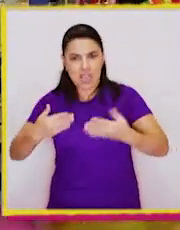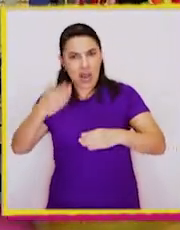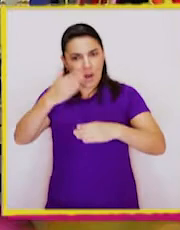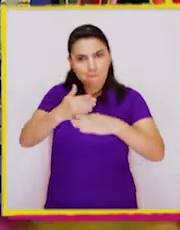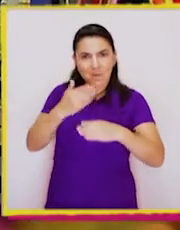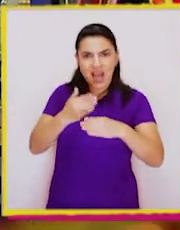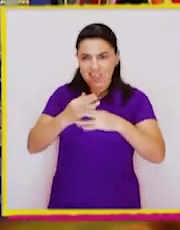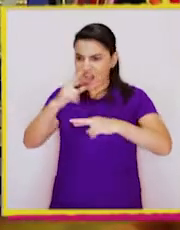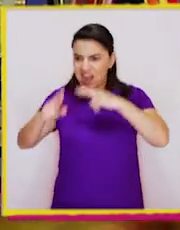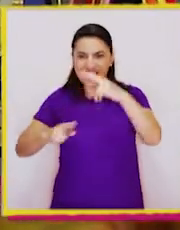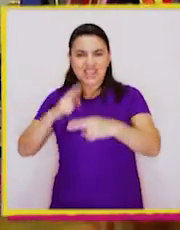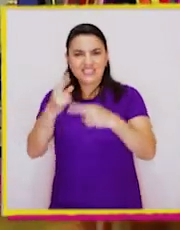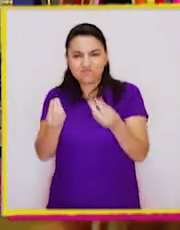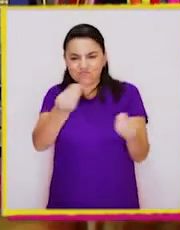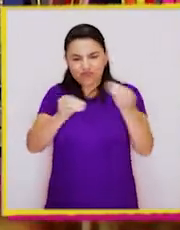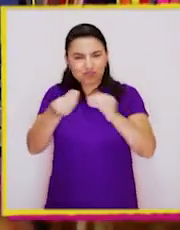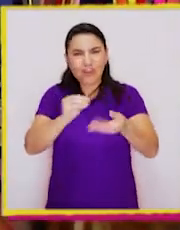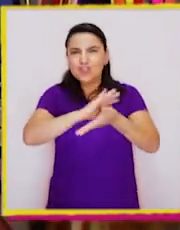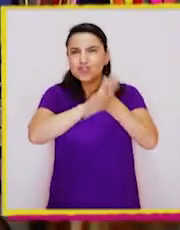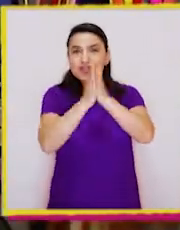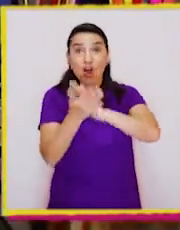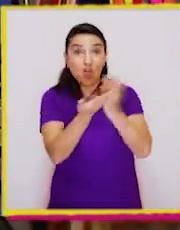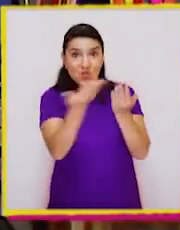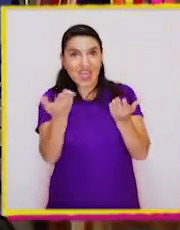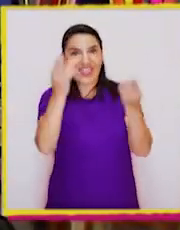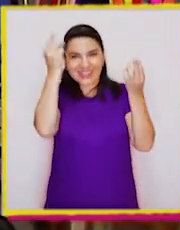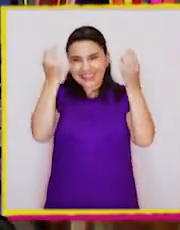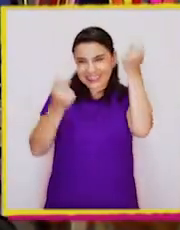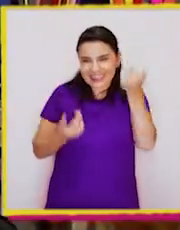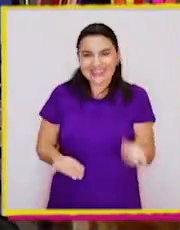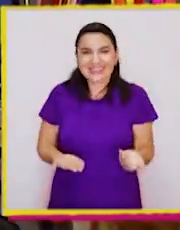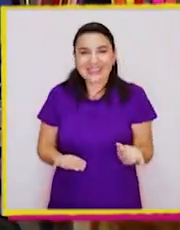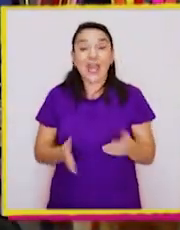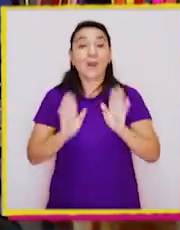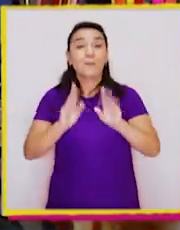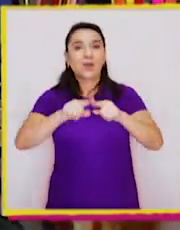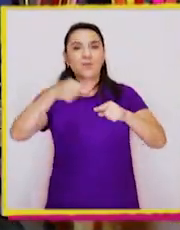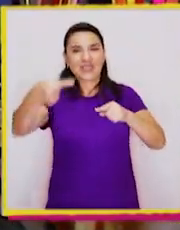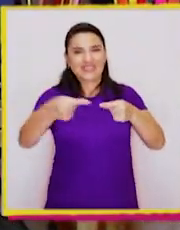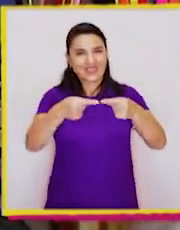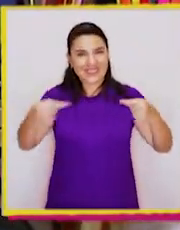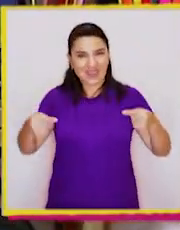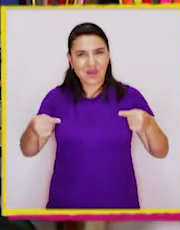madera, reciclaje, todo lo que despierte su creatividad. Los espero